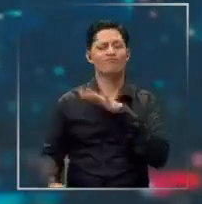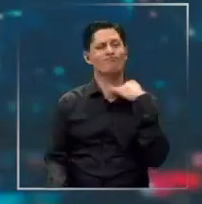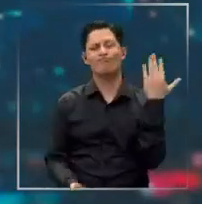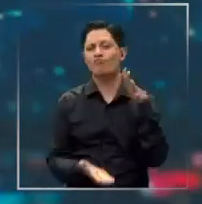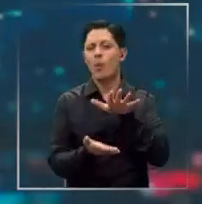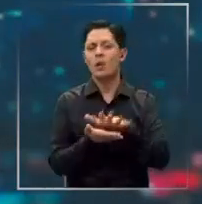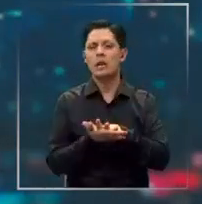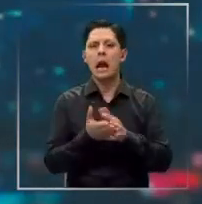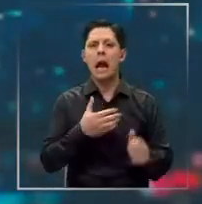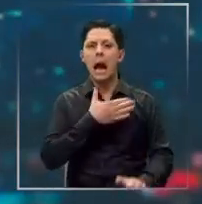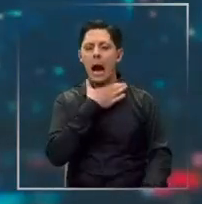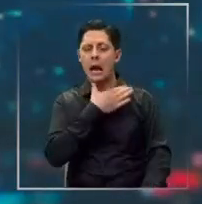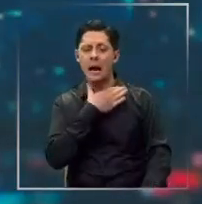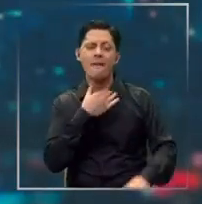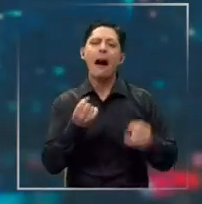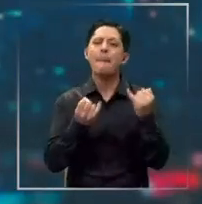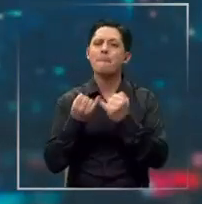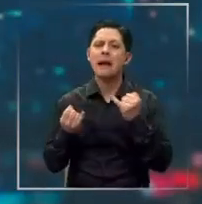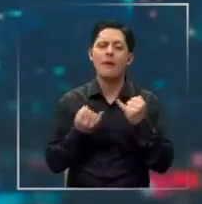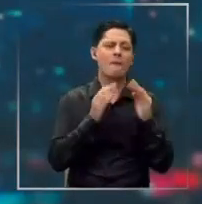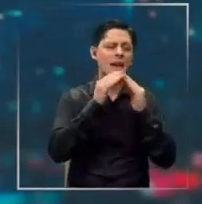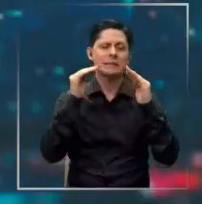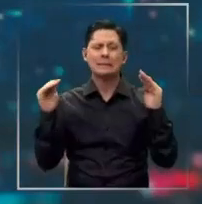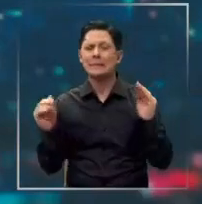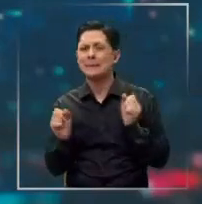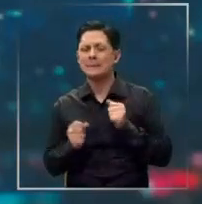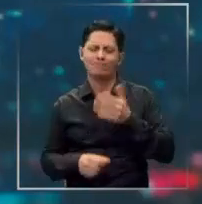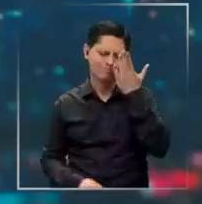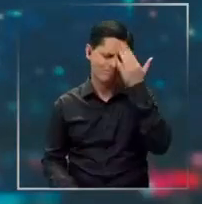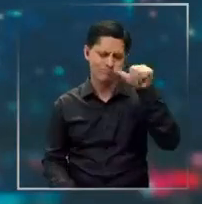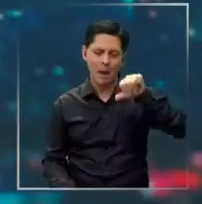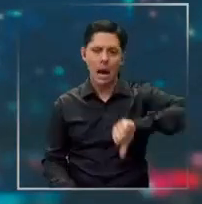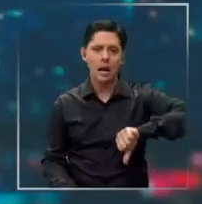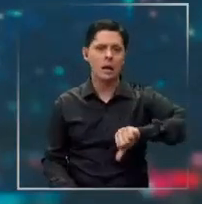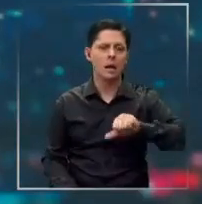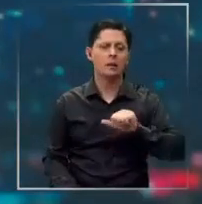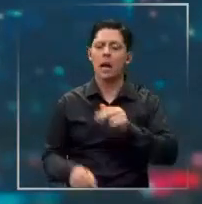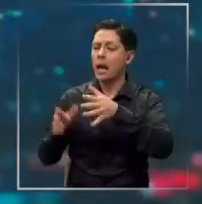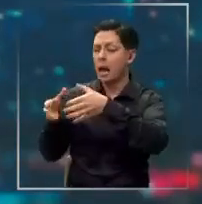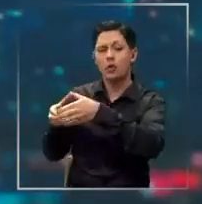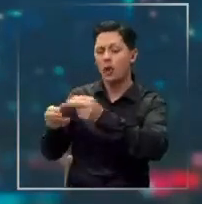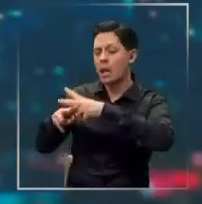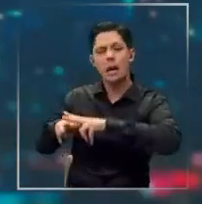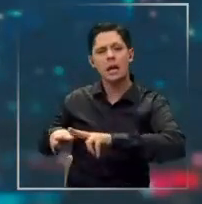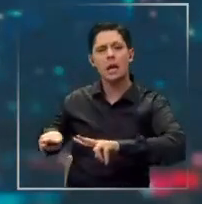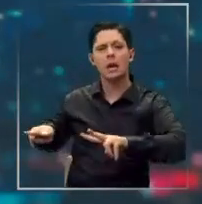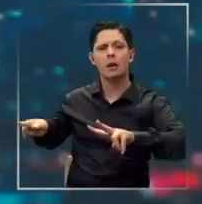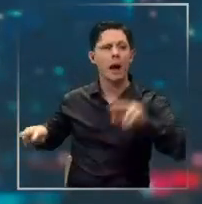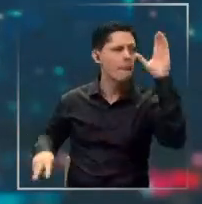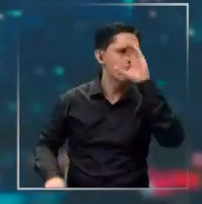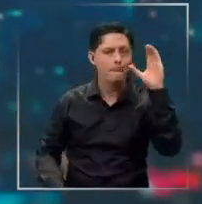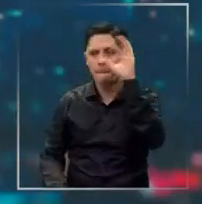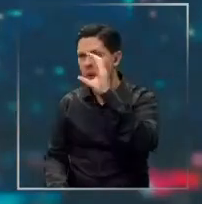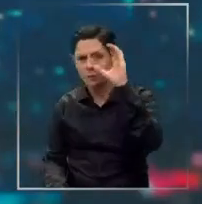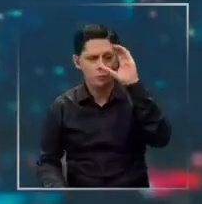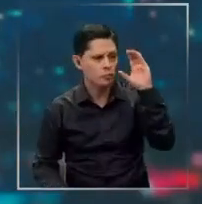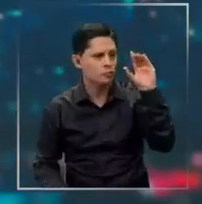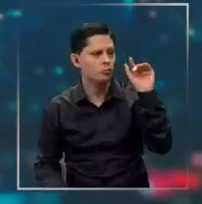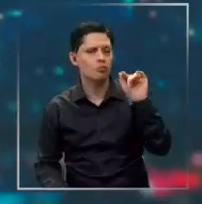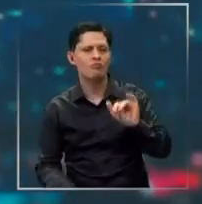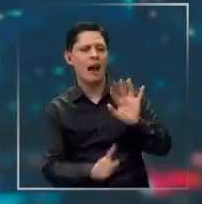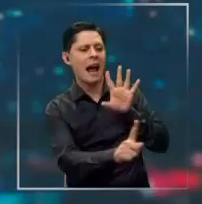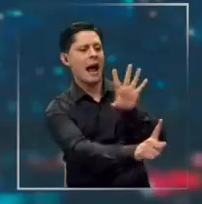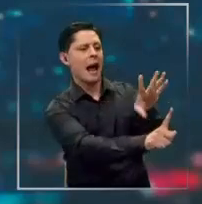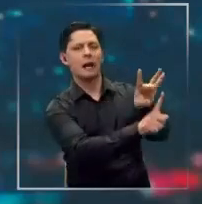su familia y amigos Están devastados dicen que la única manera de darles tranquilidad es encontrando a quien le quitó la vida